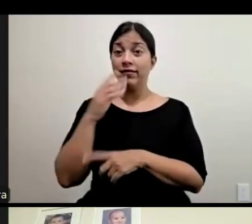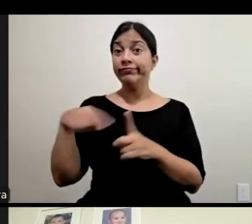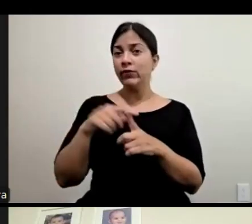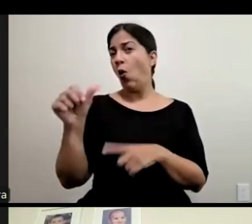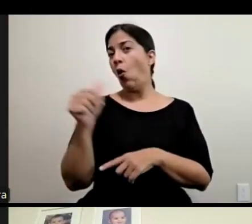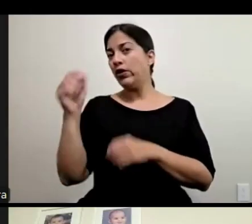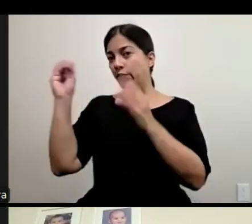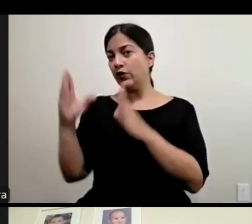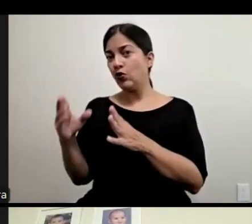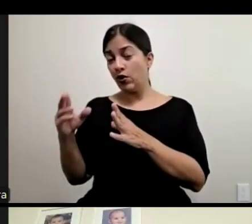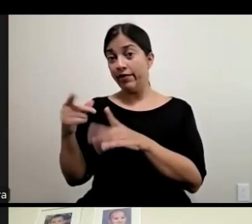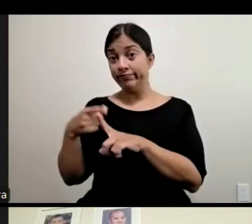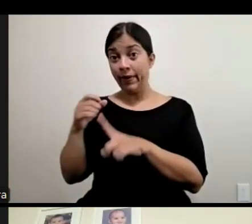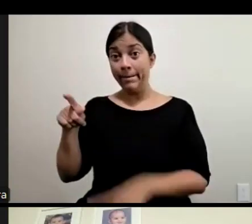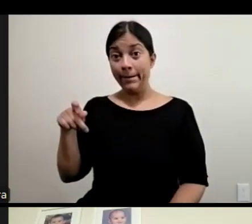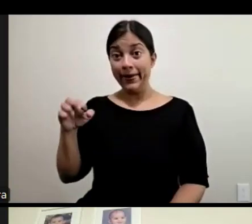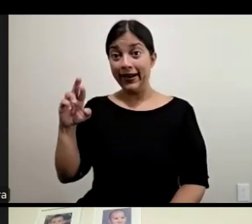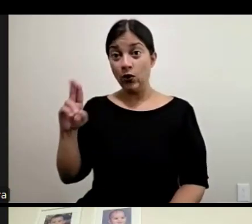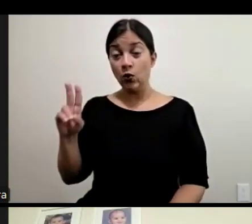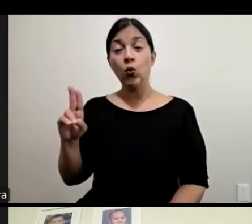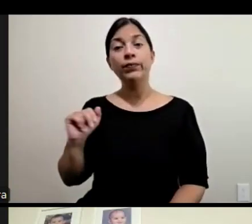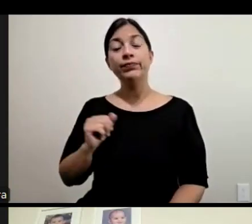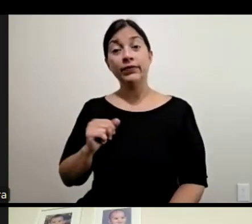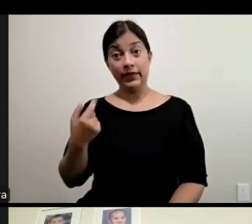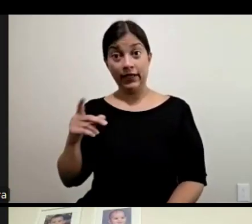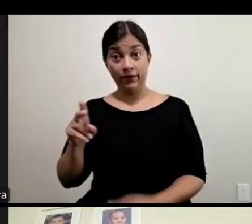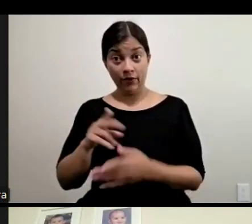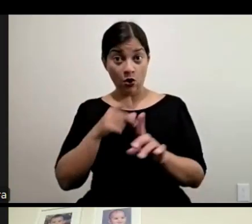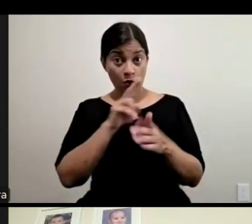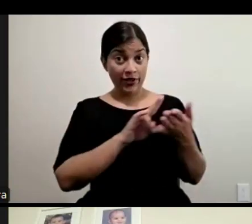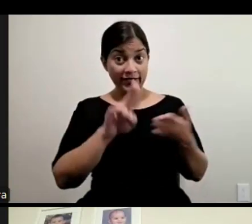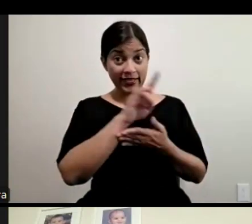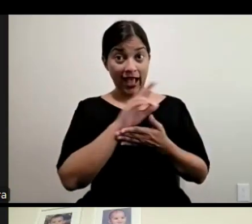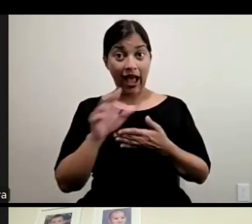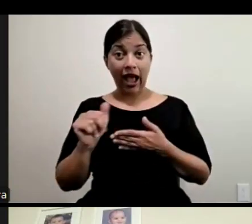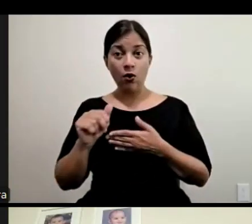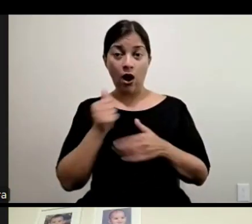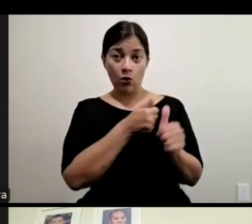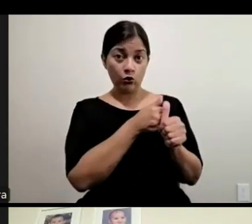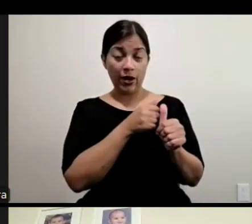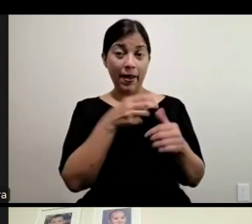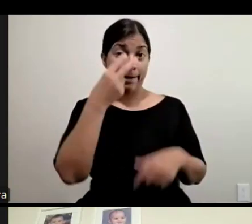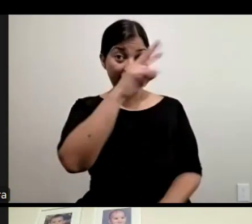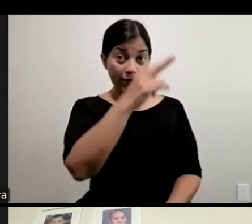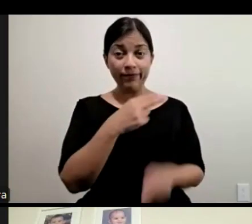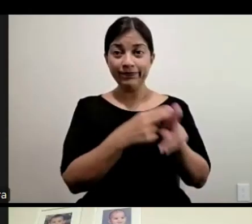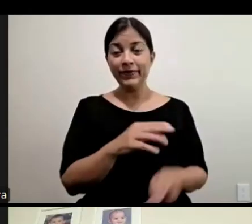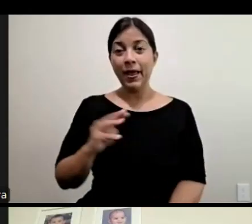peruana que estaba en la Universidad Nacional Autónoma de México, en la UNAM, que es Magdalena